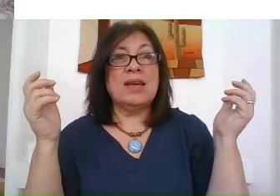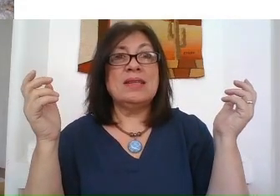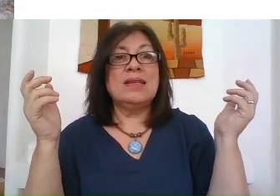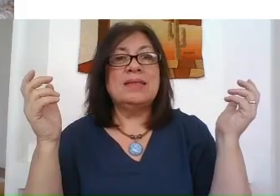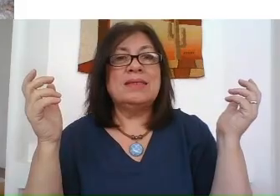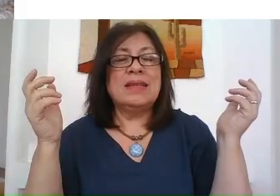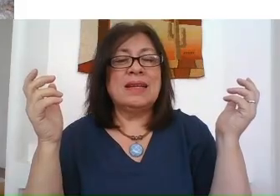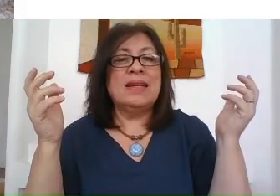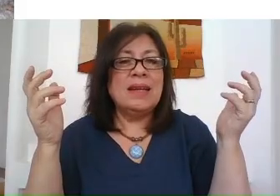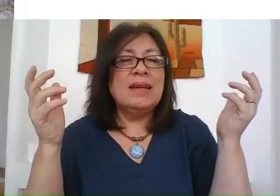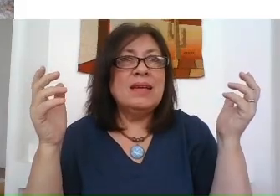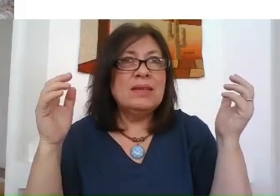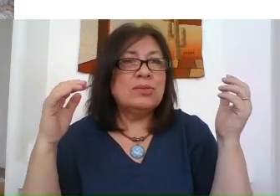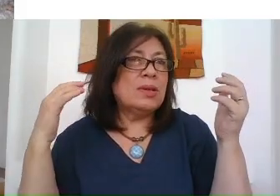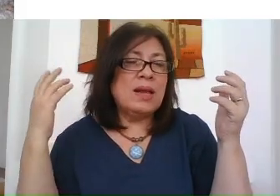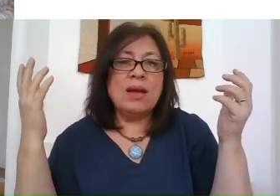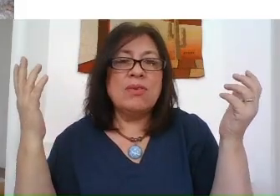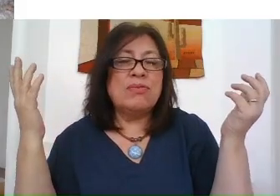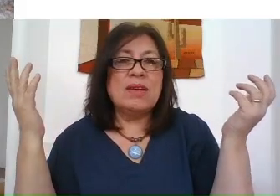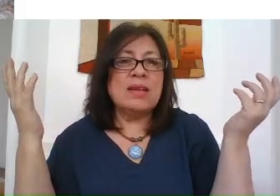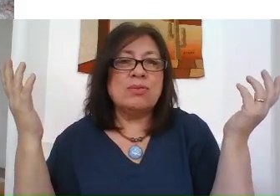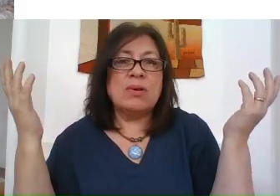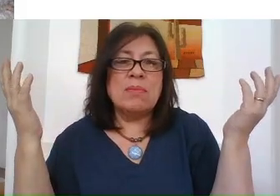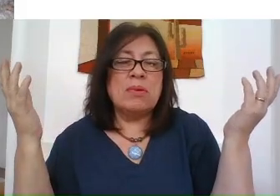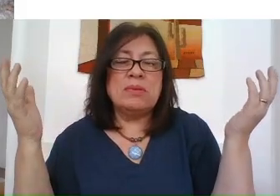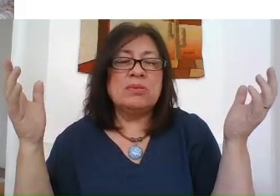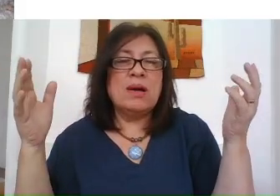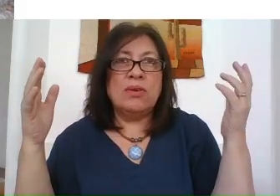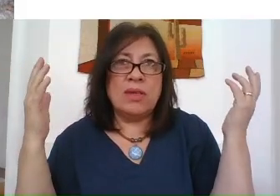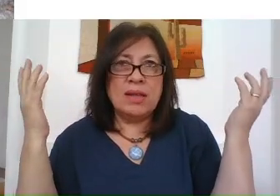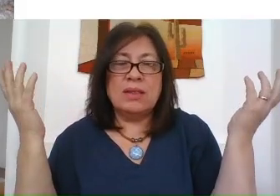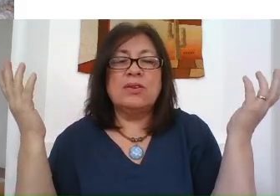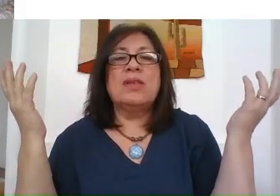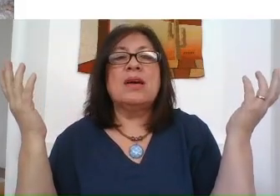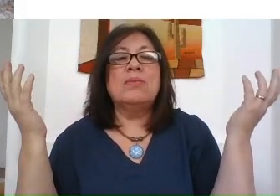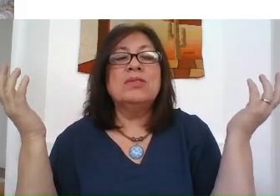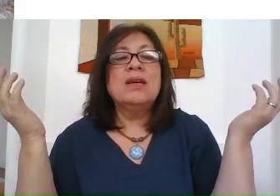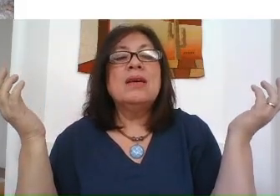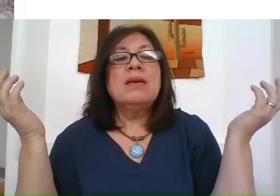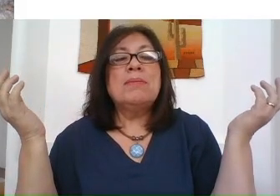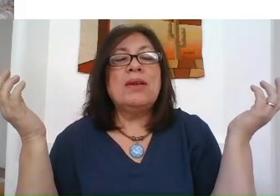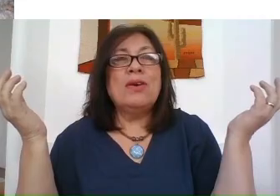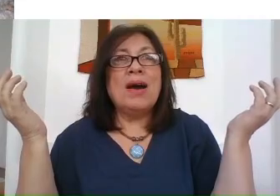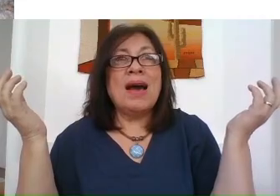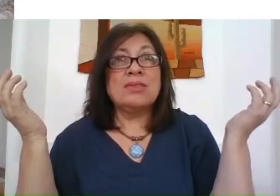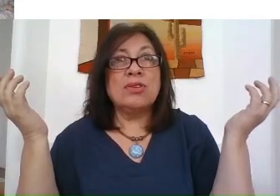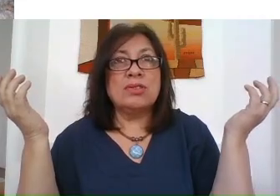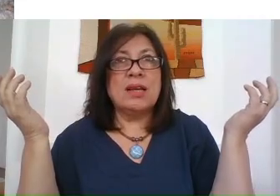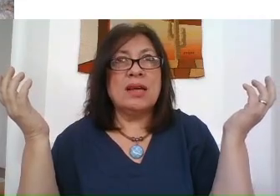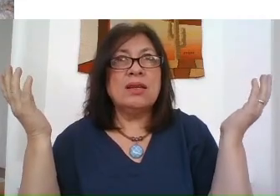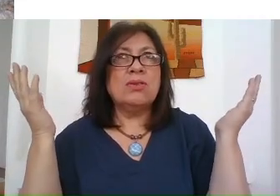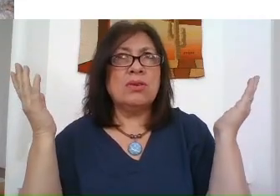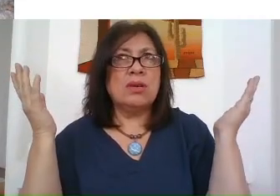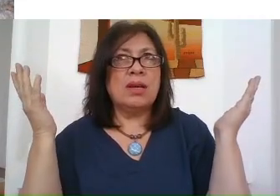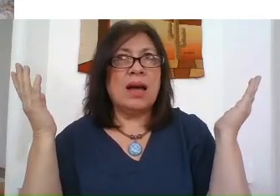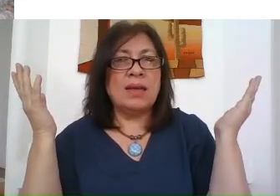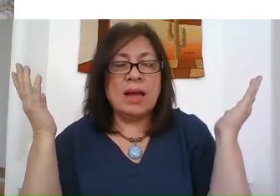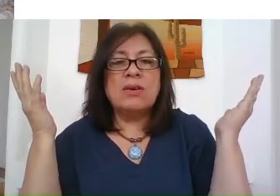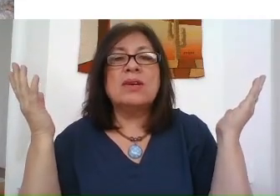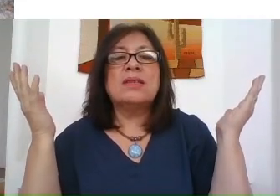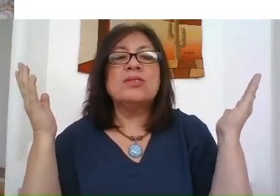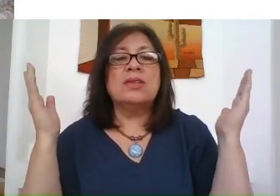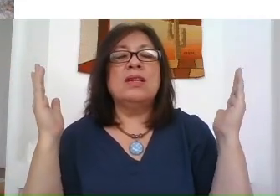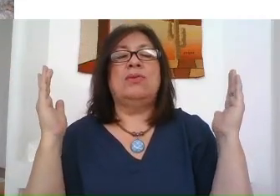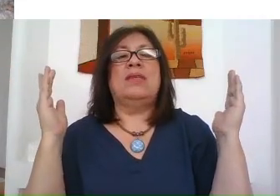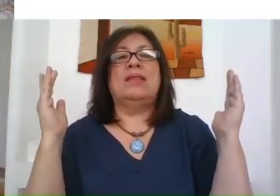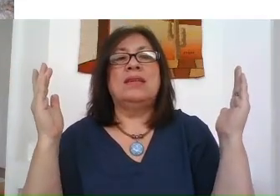4 meses y lo que hace es detener, suena algo fuera de su campo visual o dentro, digamos, pero asocia, esto hay